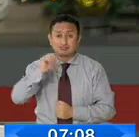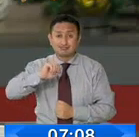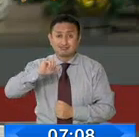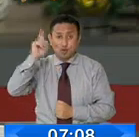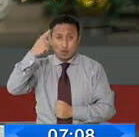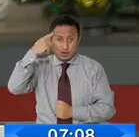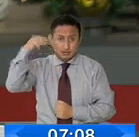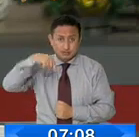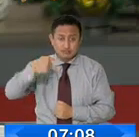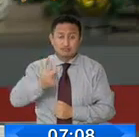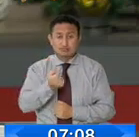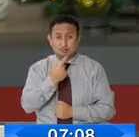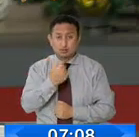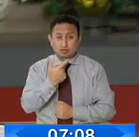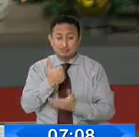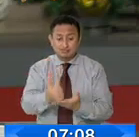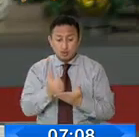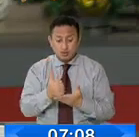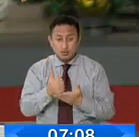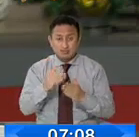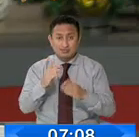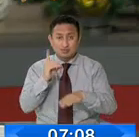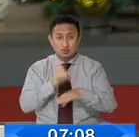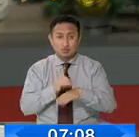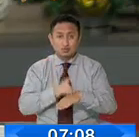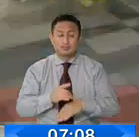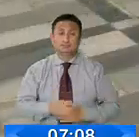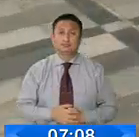gobierno medicamentos y atención oportuna. Veamos.